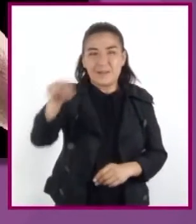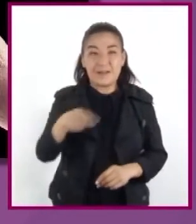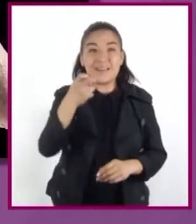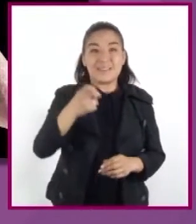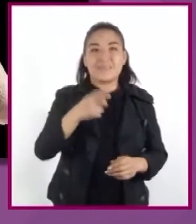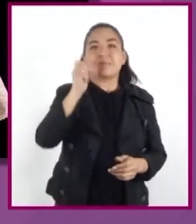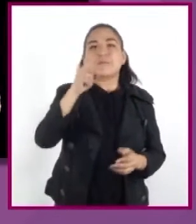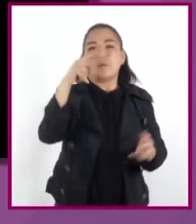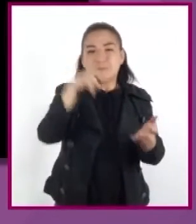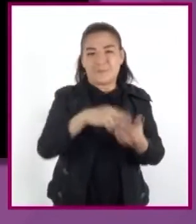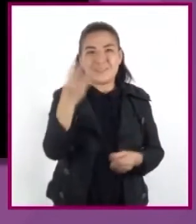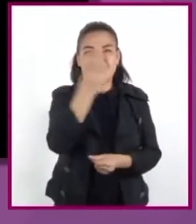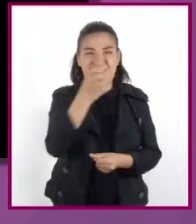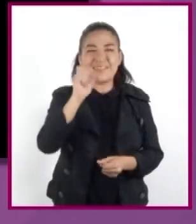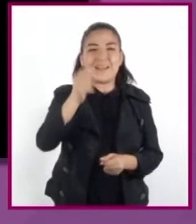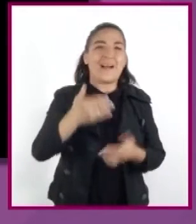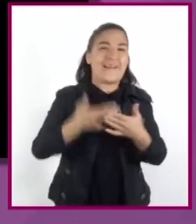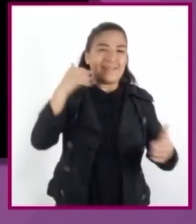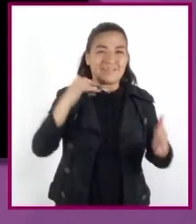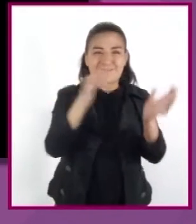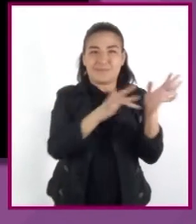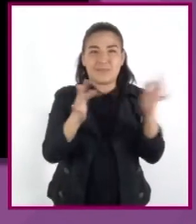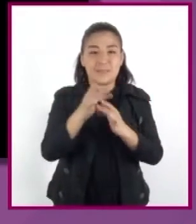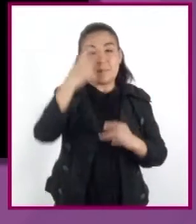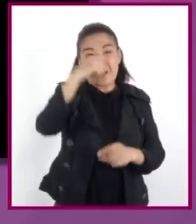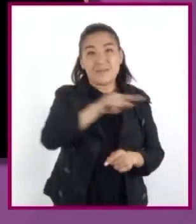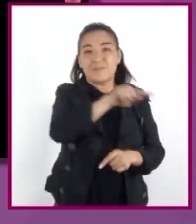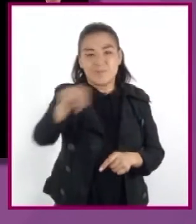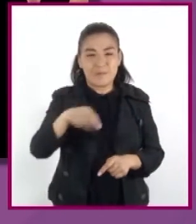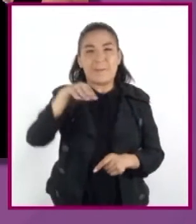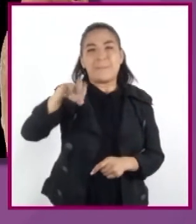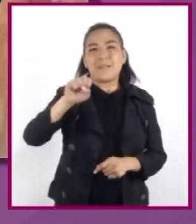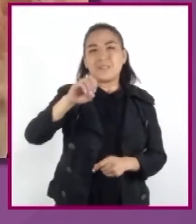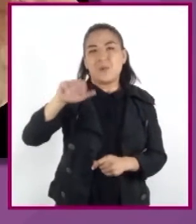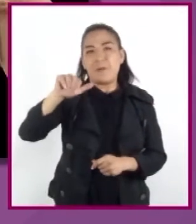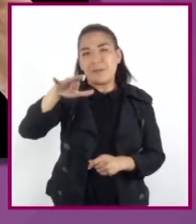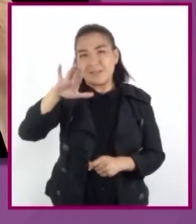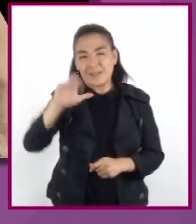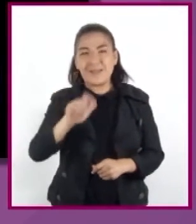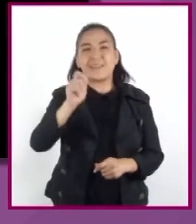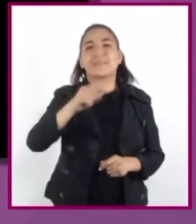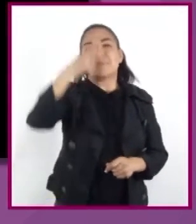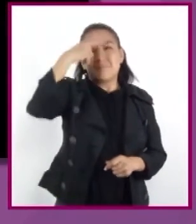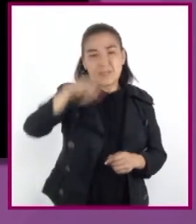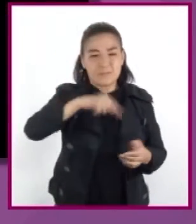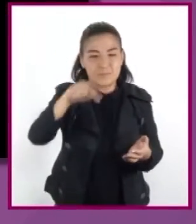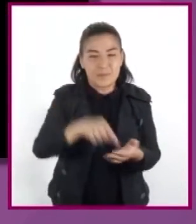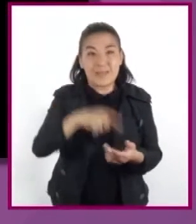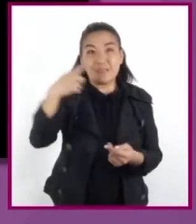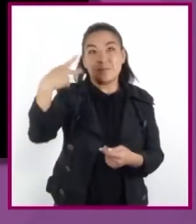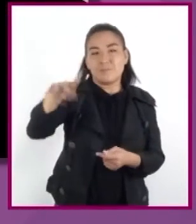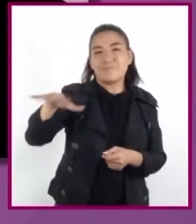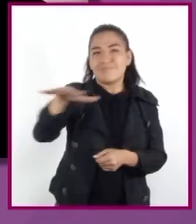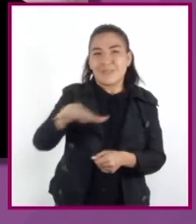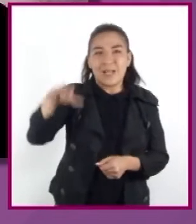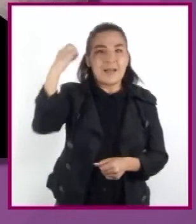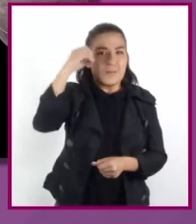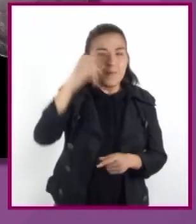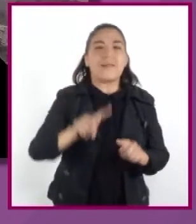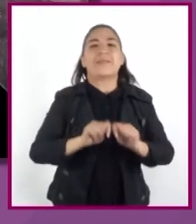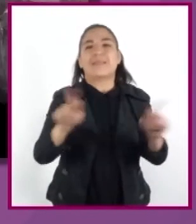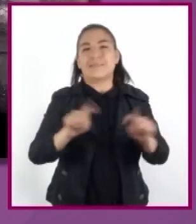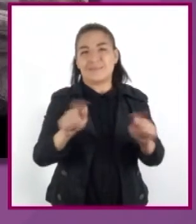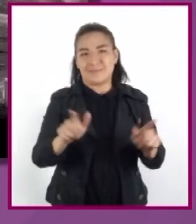esta ya es una práctica cultural en varias regiones de Mesoamérica, como la Cuenca de México, Valles Centrales de Oaxaca y Tlaxcala.